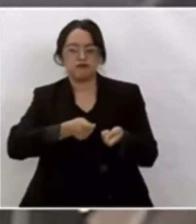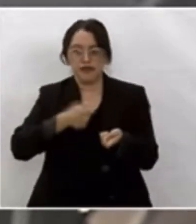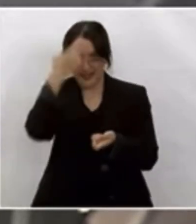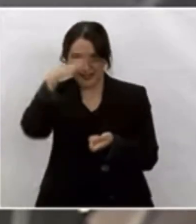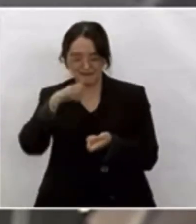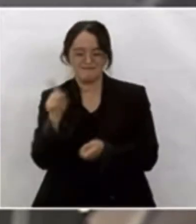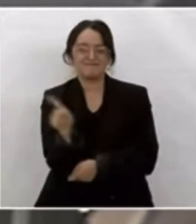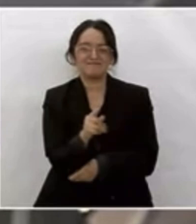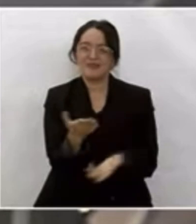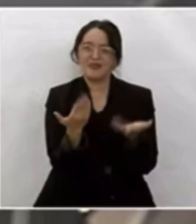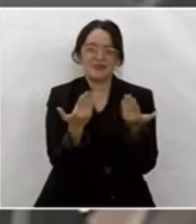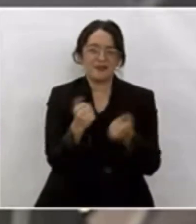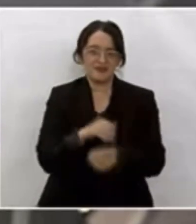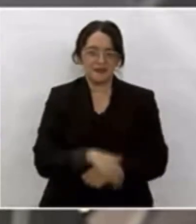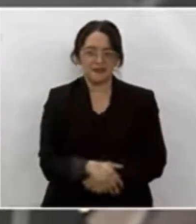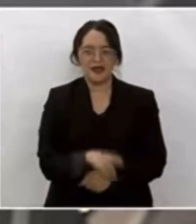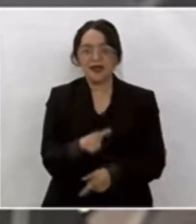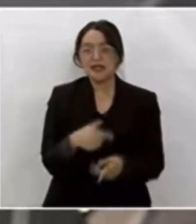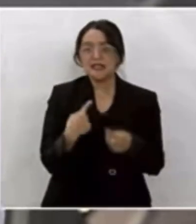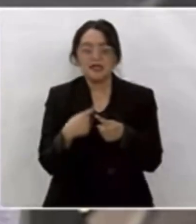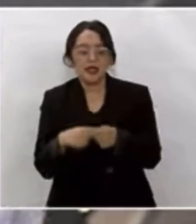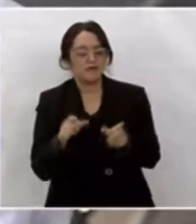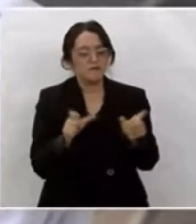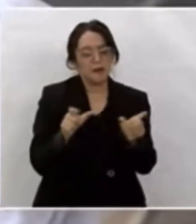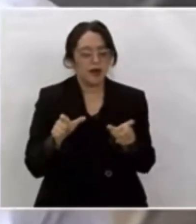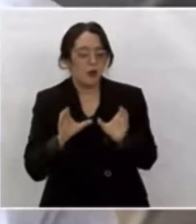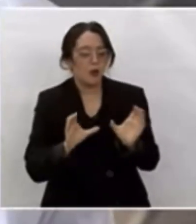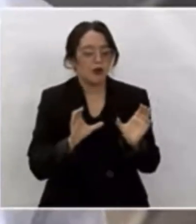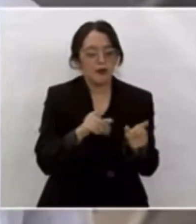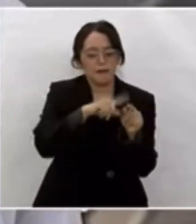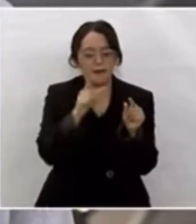extranjero, no es un protectorado.